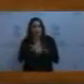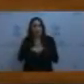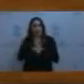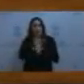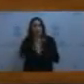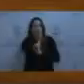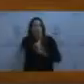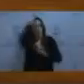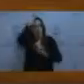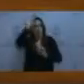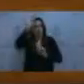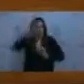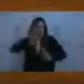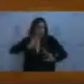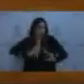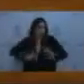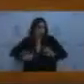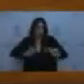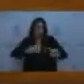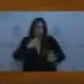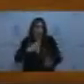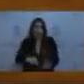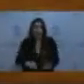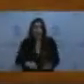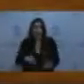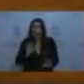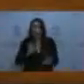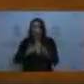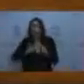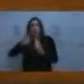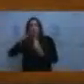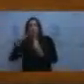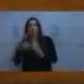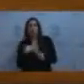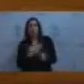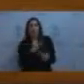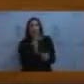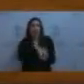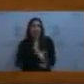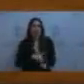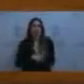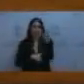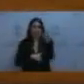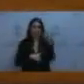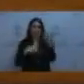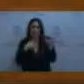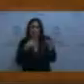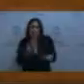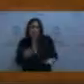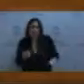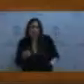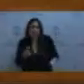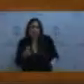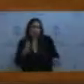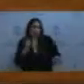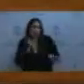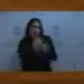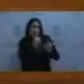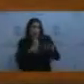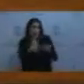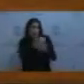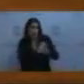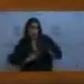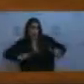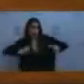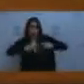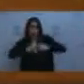dirigida por quién, bueno, en quien se delegue, o por otro grupo que a lo mejor sacó 5 votos. Lo digo en detrimento de todos los que estamos aquí.